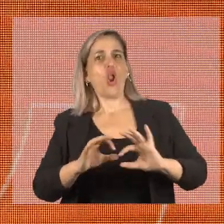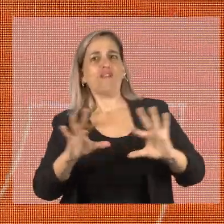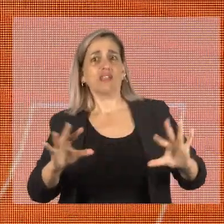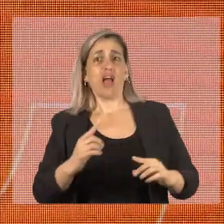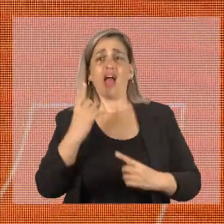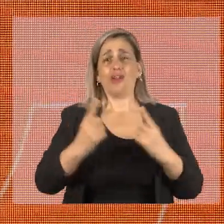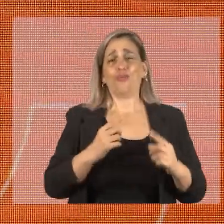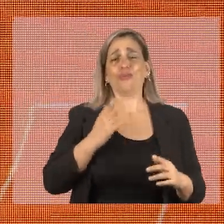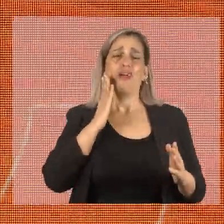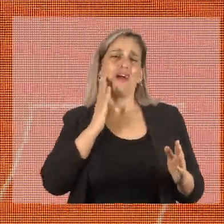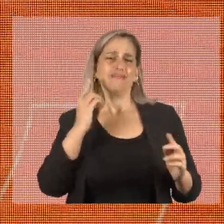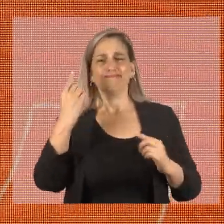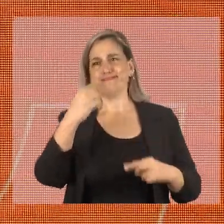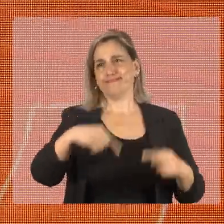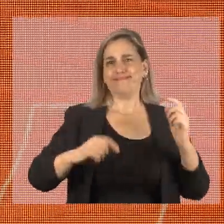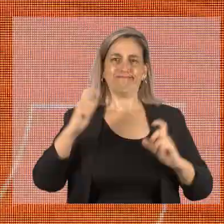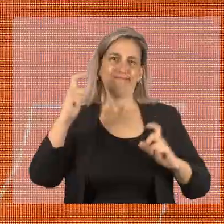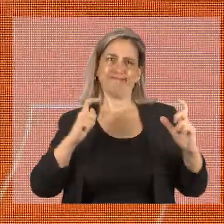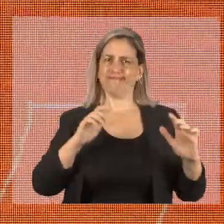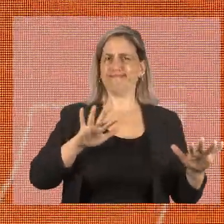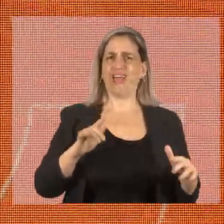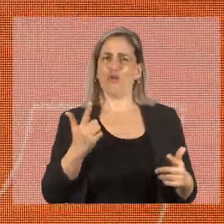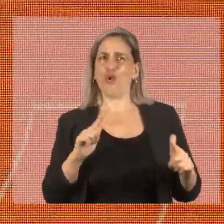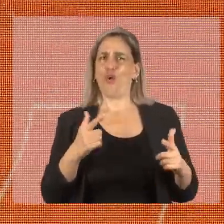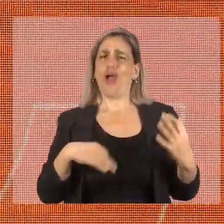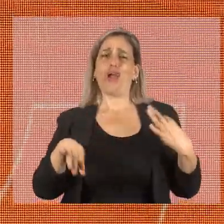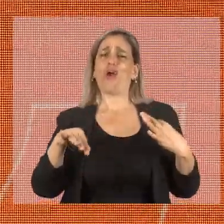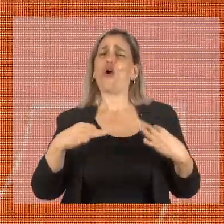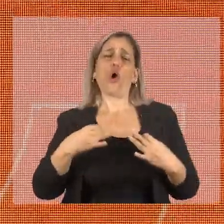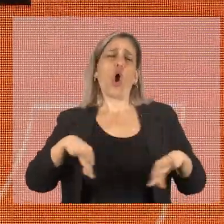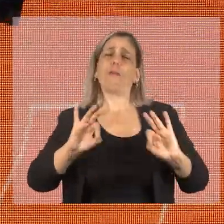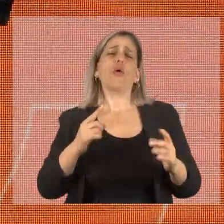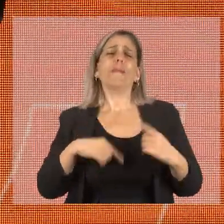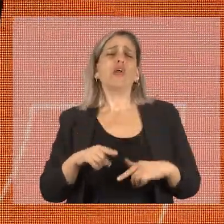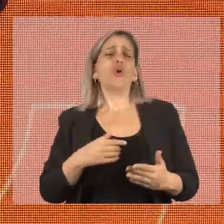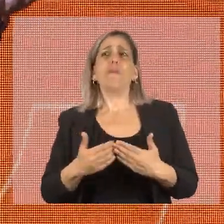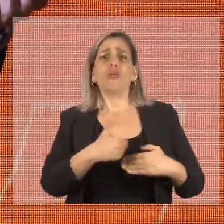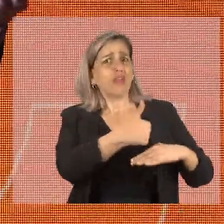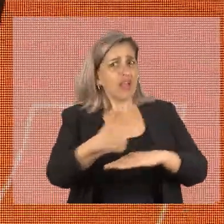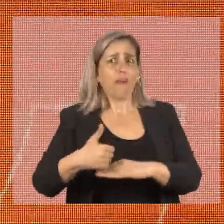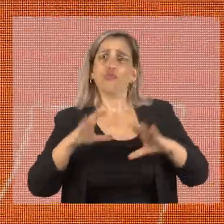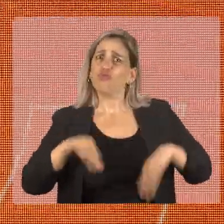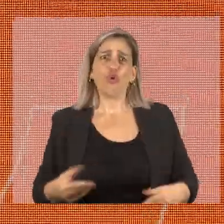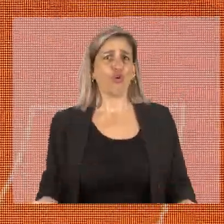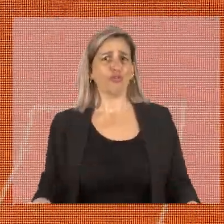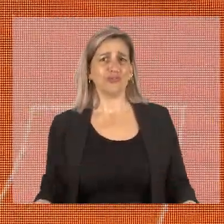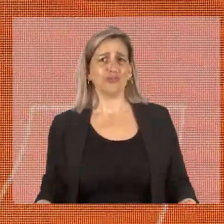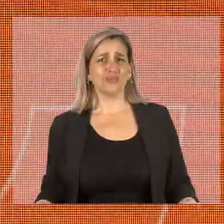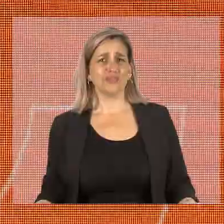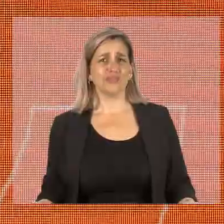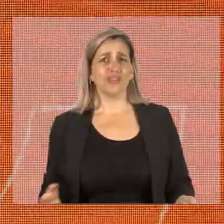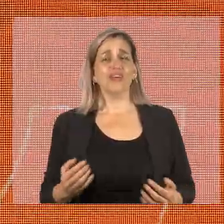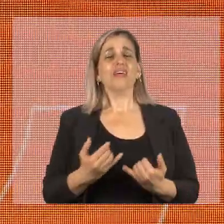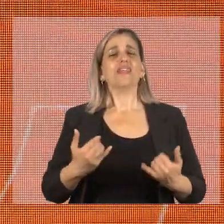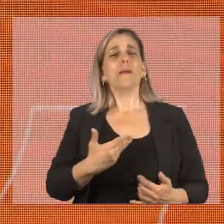Había unos más incómodos que otros, claramente. Pero estábamos todos ahí. El día que el